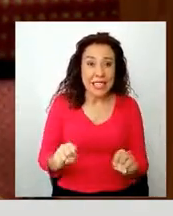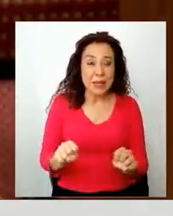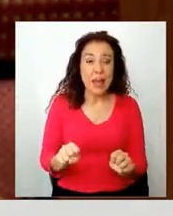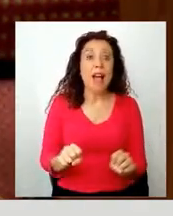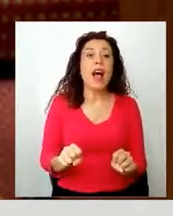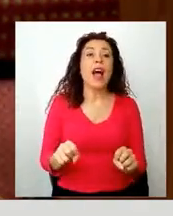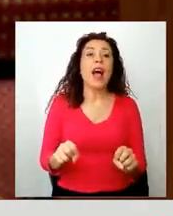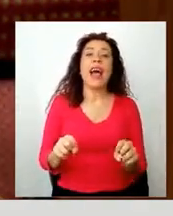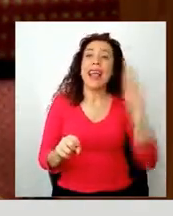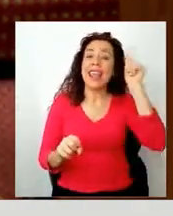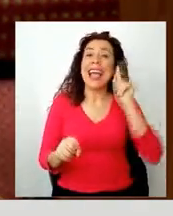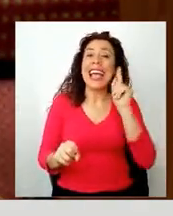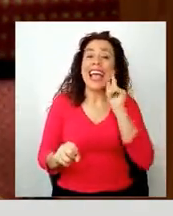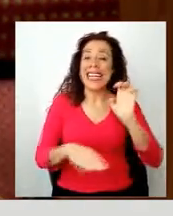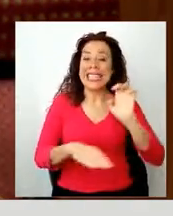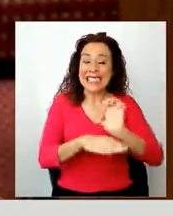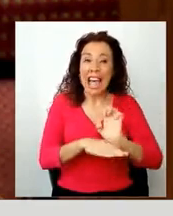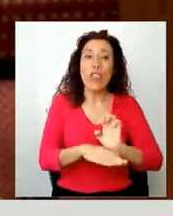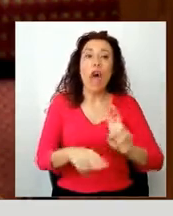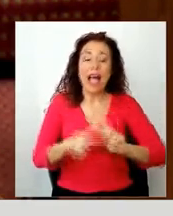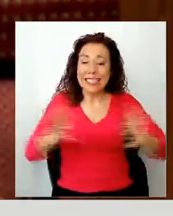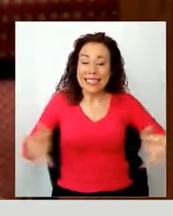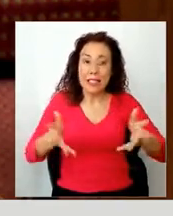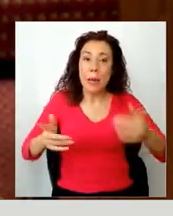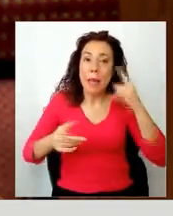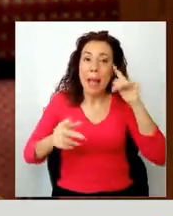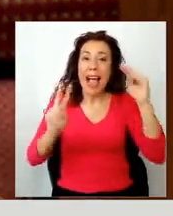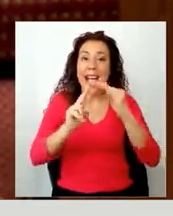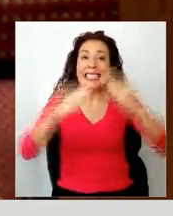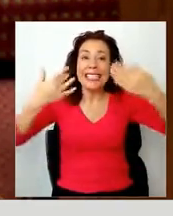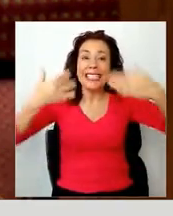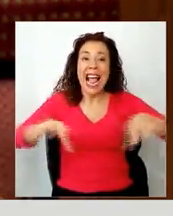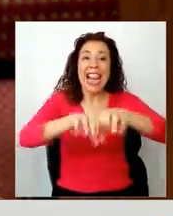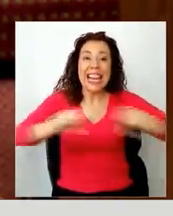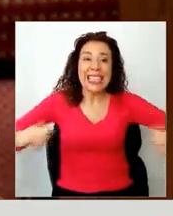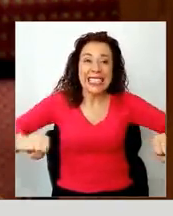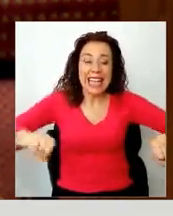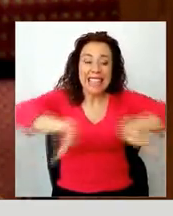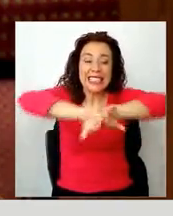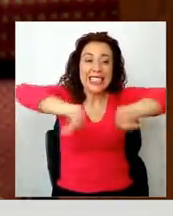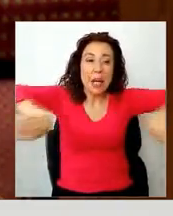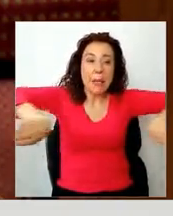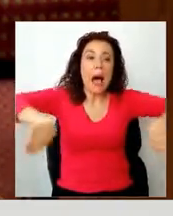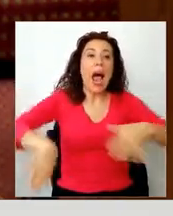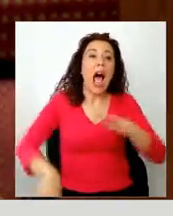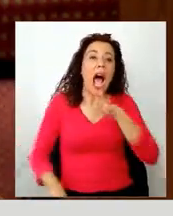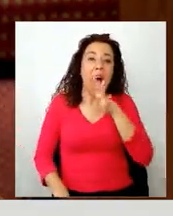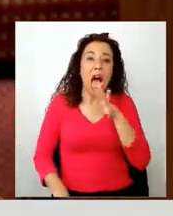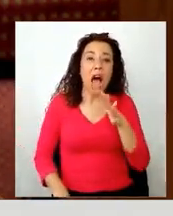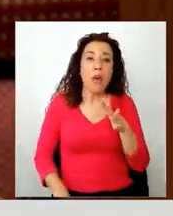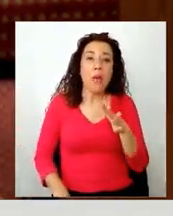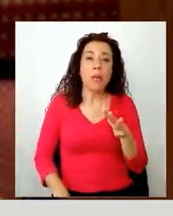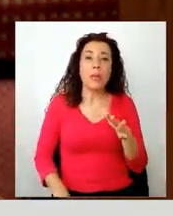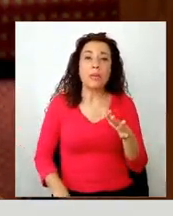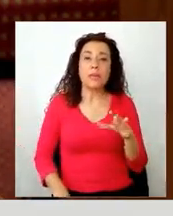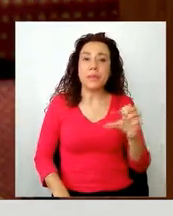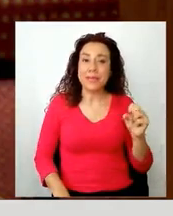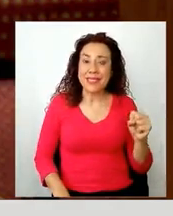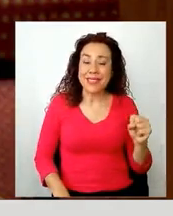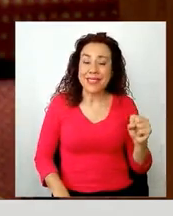del propio estado para que las viviendas vengan ya con el sistema de agua o del agua servidas separado